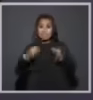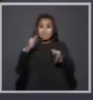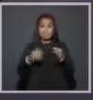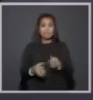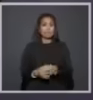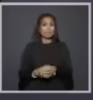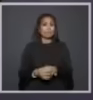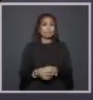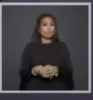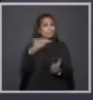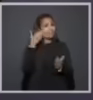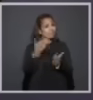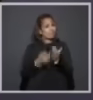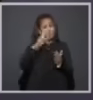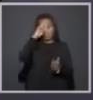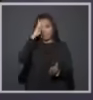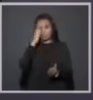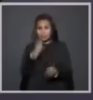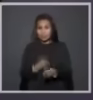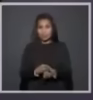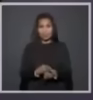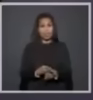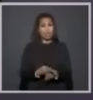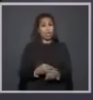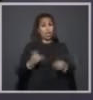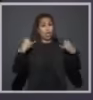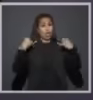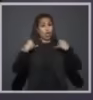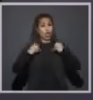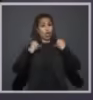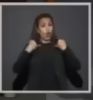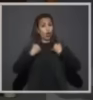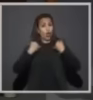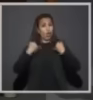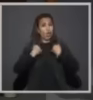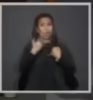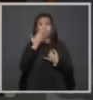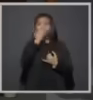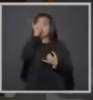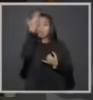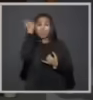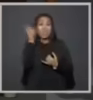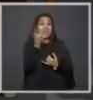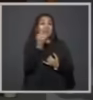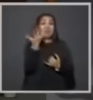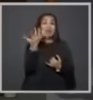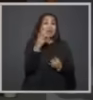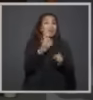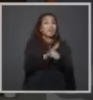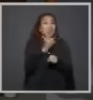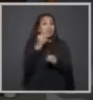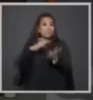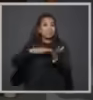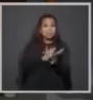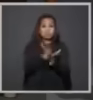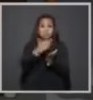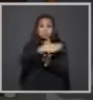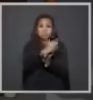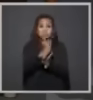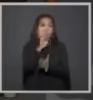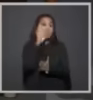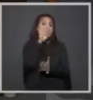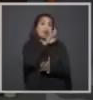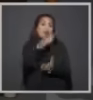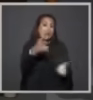irresponsable. A los jóvenes se les ha empujado a tomar el camino de las conductas antisociales.